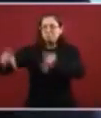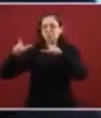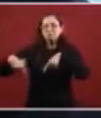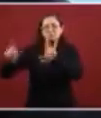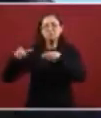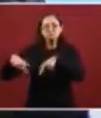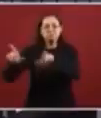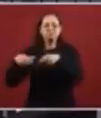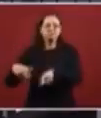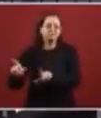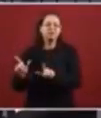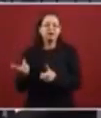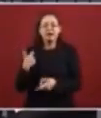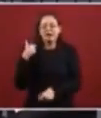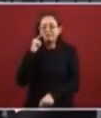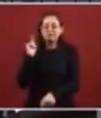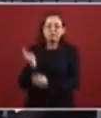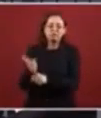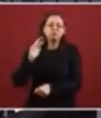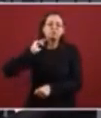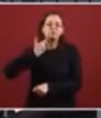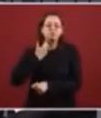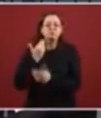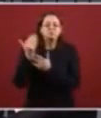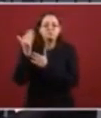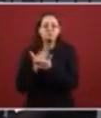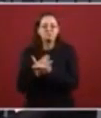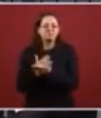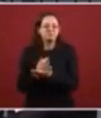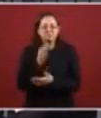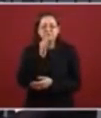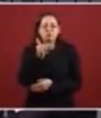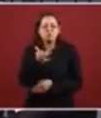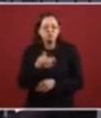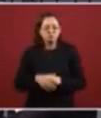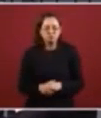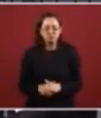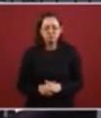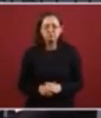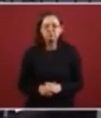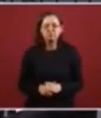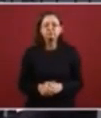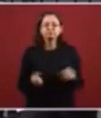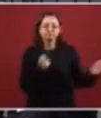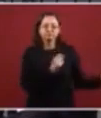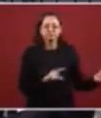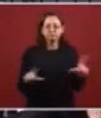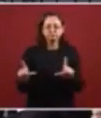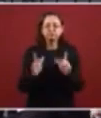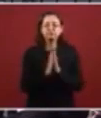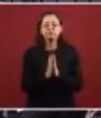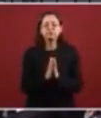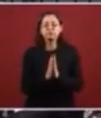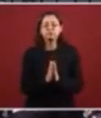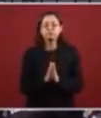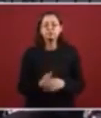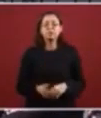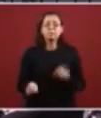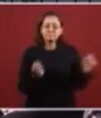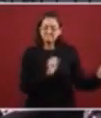tweet o el retweet que tiene que ser menor aa milisegundos y la siguiente por favor de manera